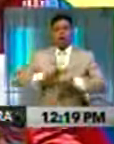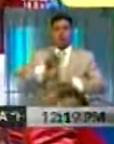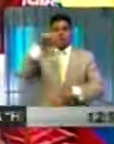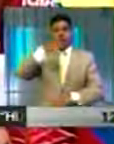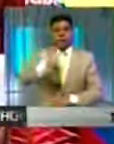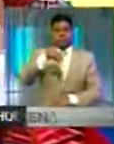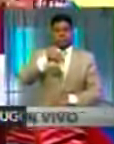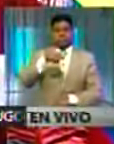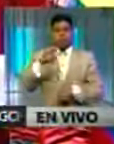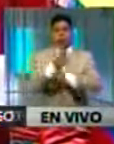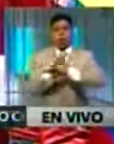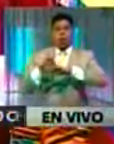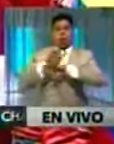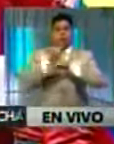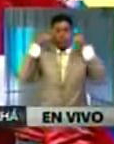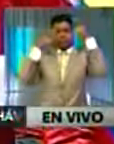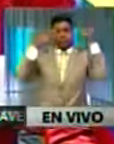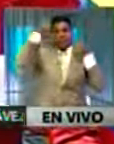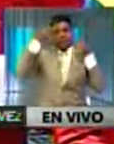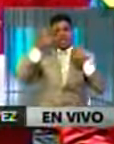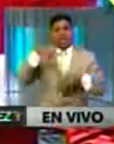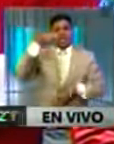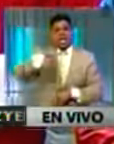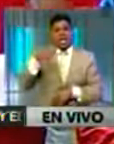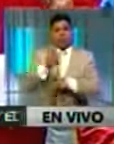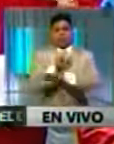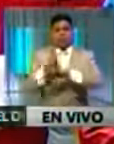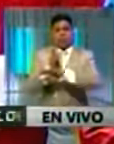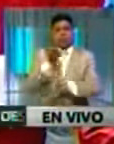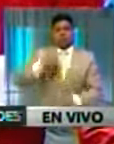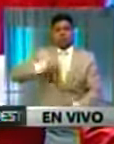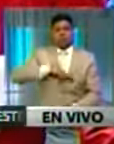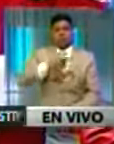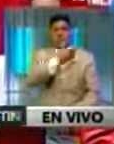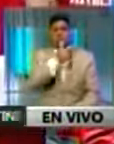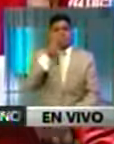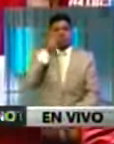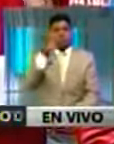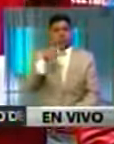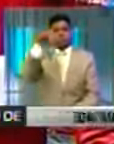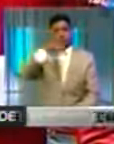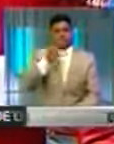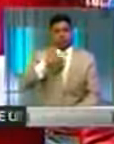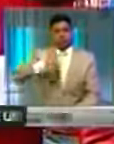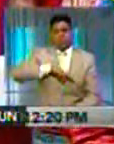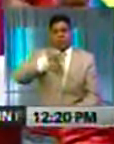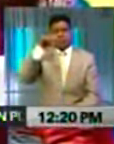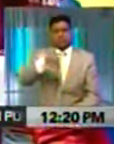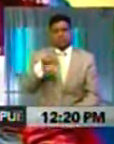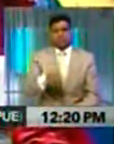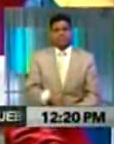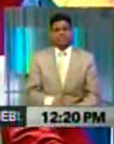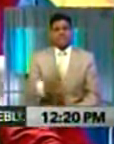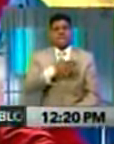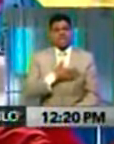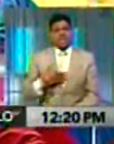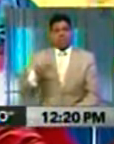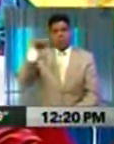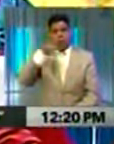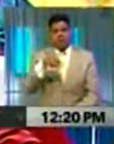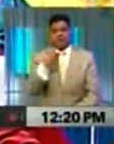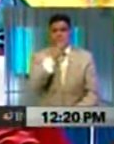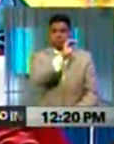gobierno de Chávez y este es el gobierno de nuestro pueblo. Para eso estamos aquí. Y queremos desde aquí alertar al